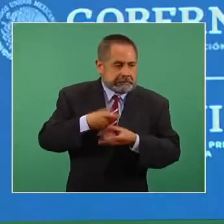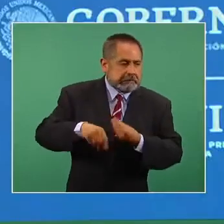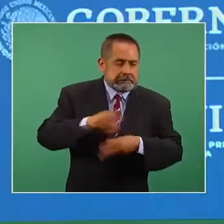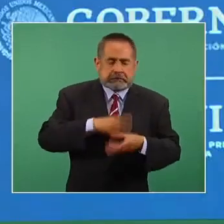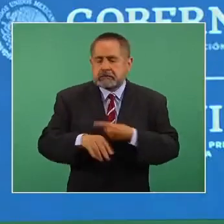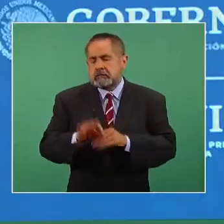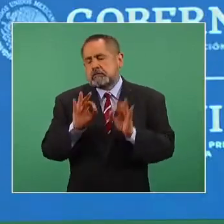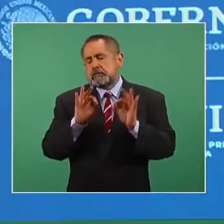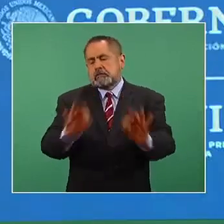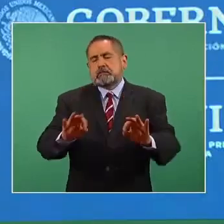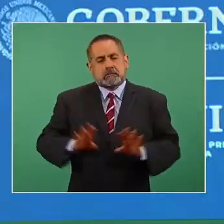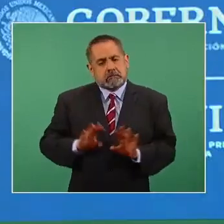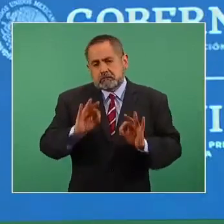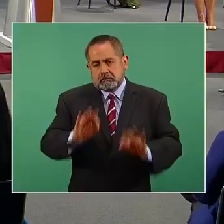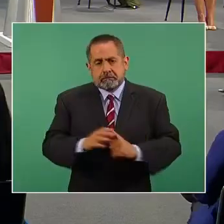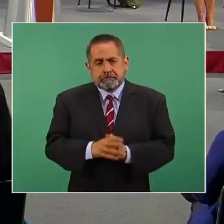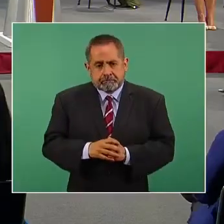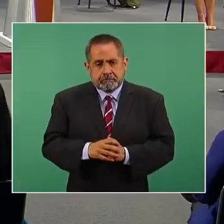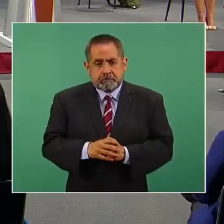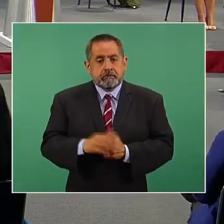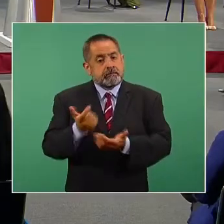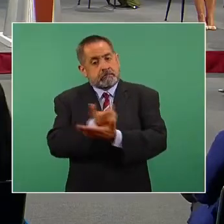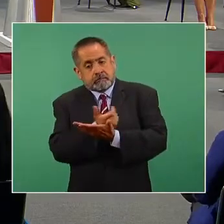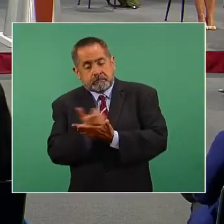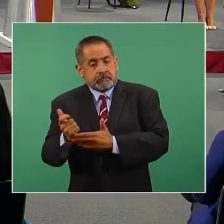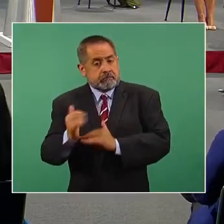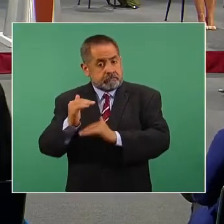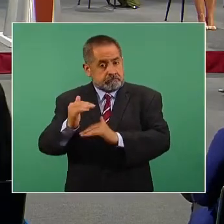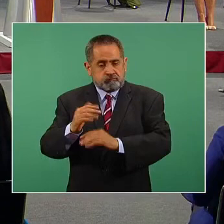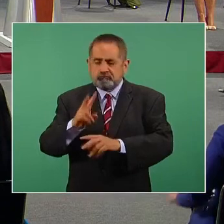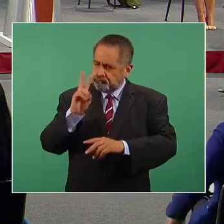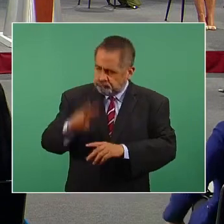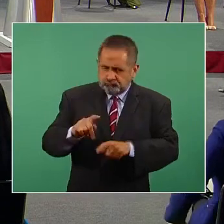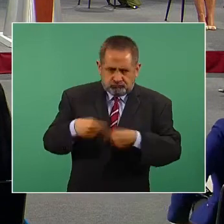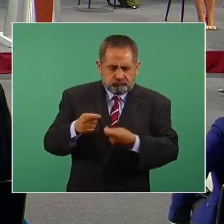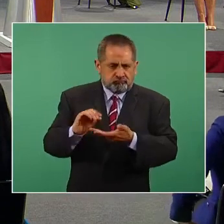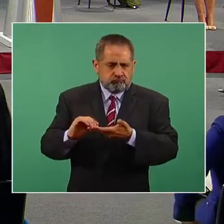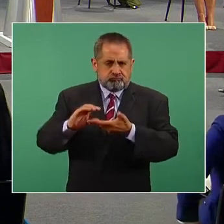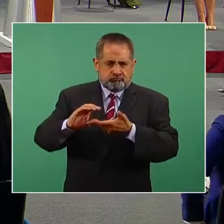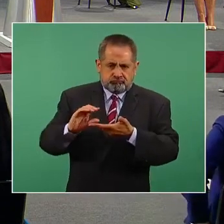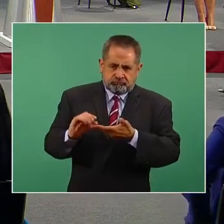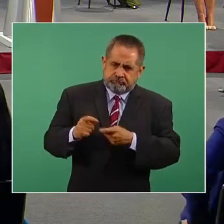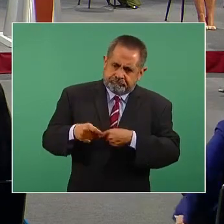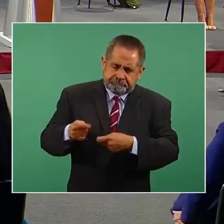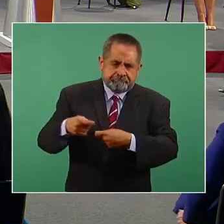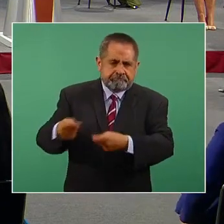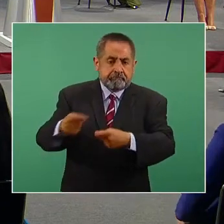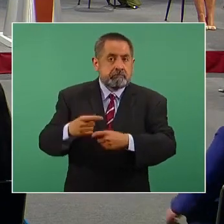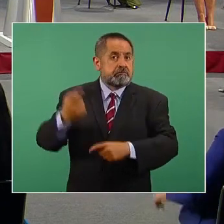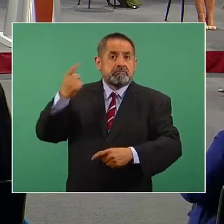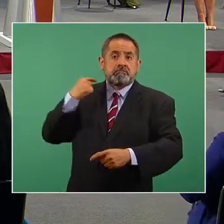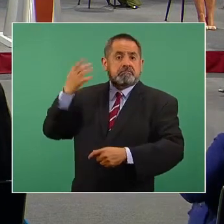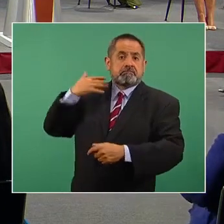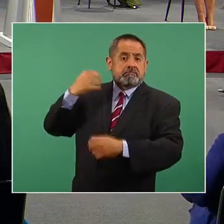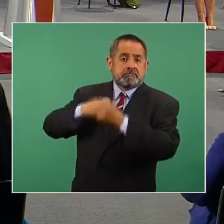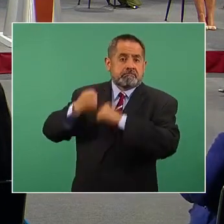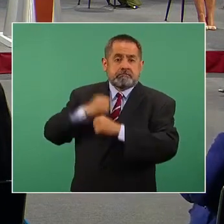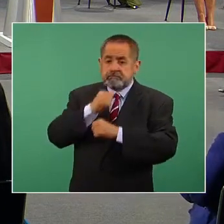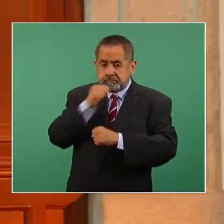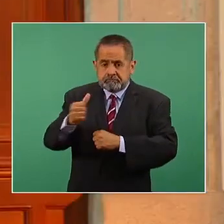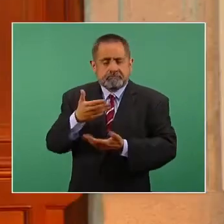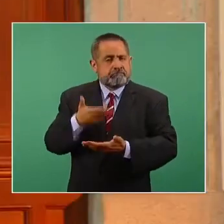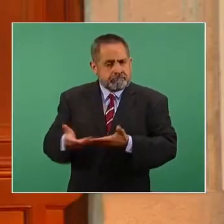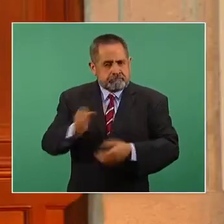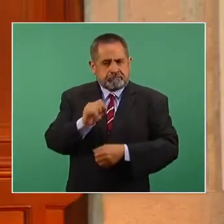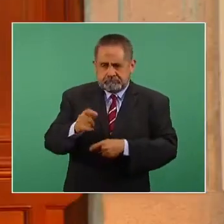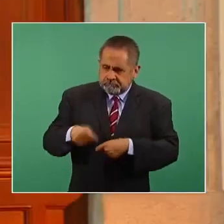las mujeres. El incremento al salario real, por primera vez en décadas, impacta también en la